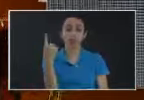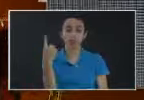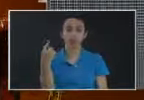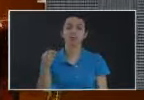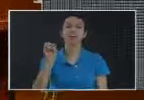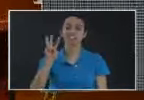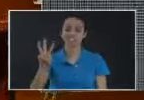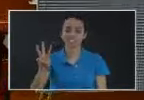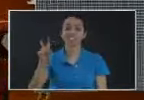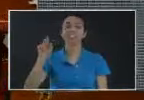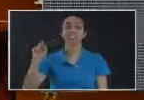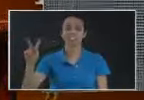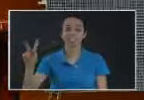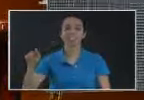atención.